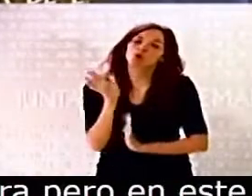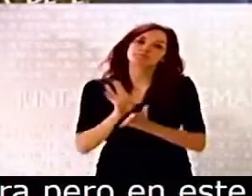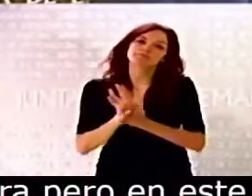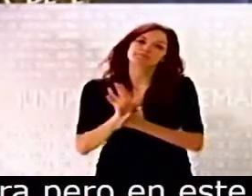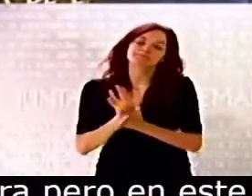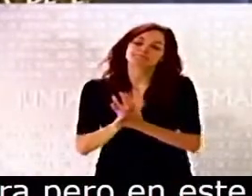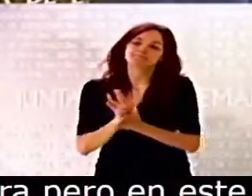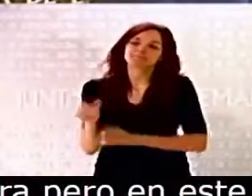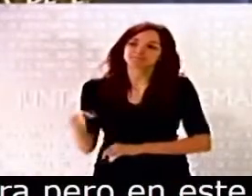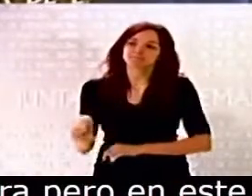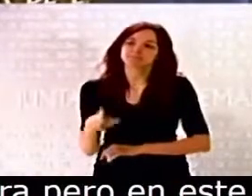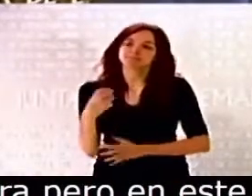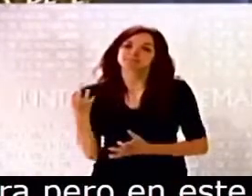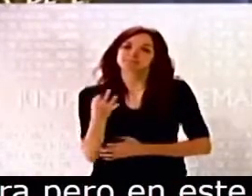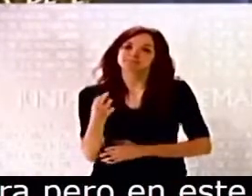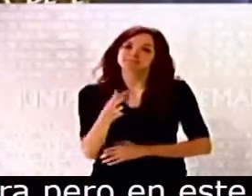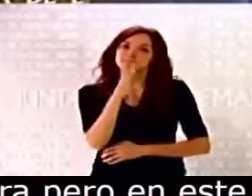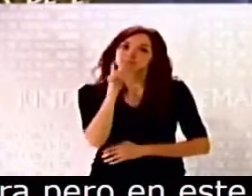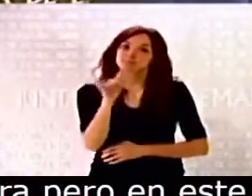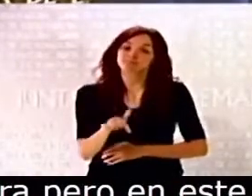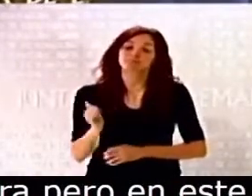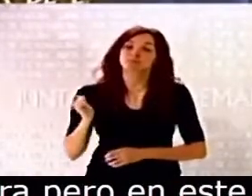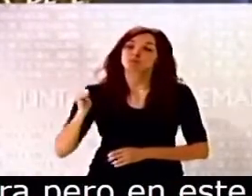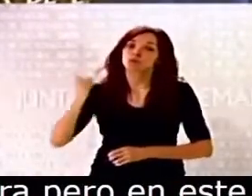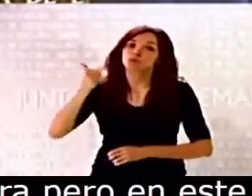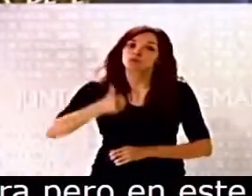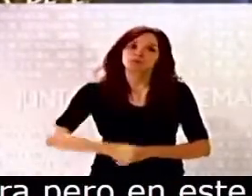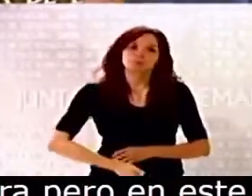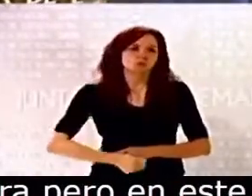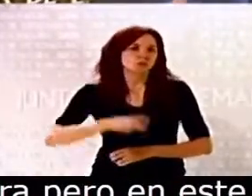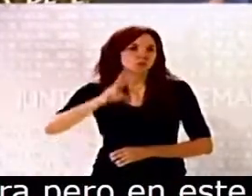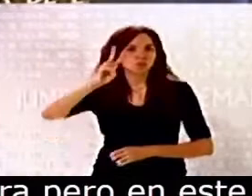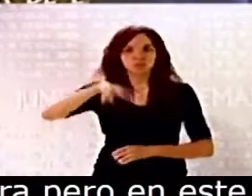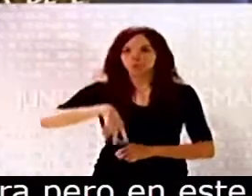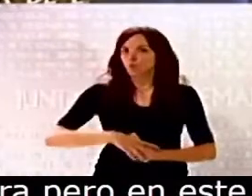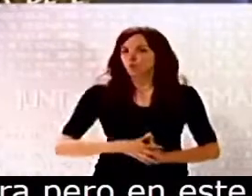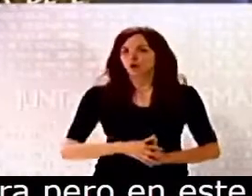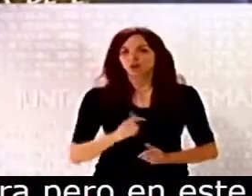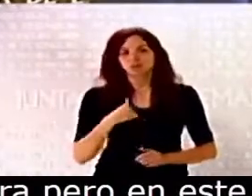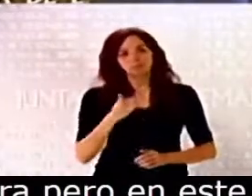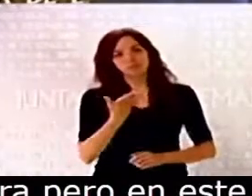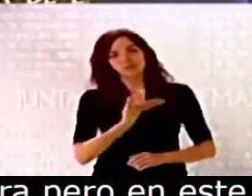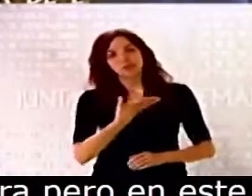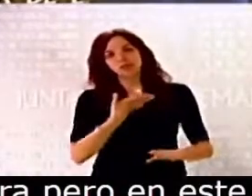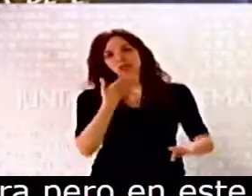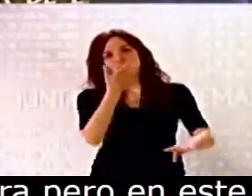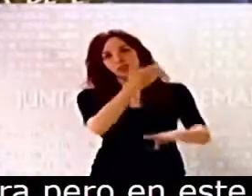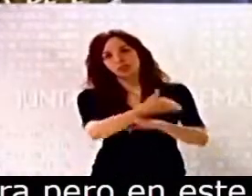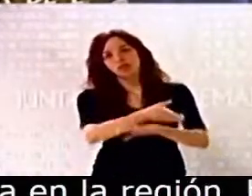de tranquilidad, porque nunca en esta región, y no me ha pasado con ningún ayuntamiento, yo he estado en Plasencia, que también gobierna el PP,